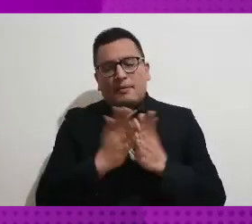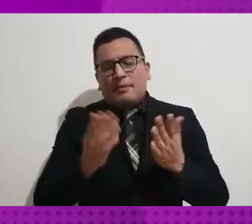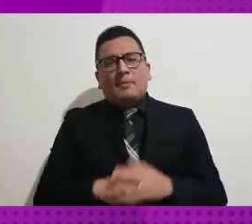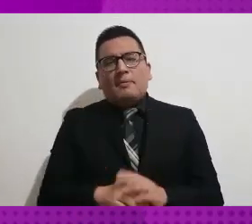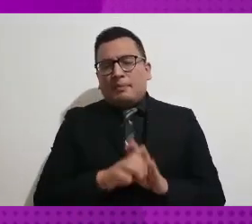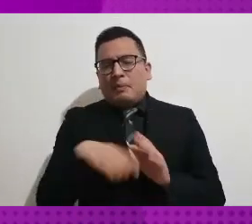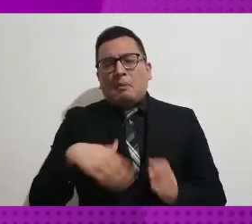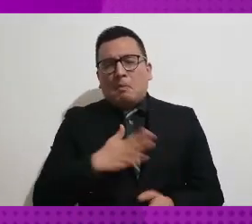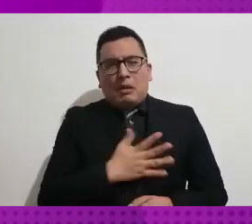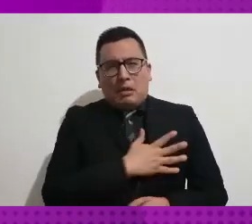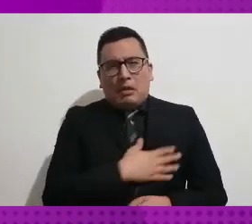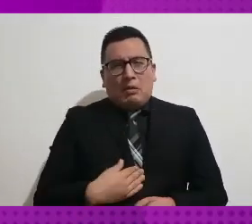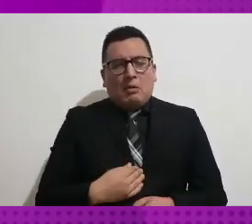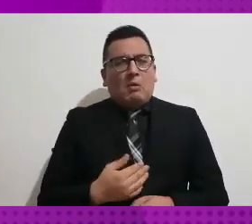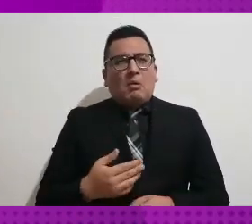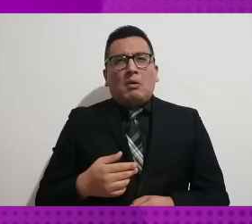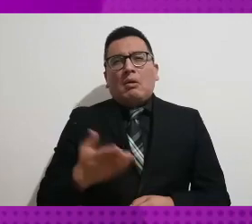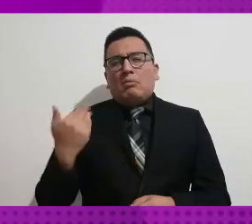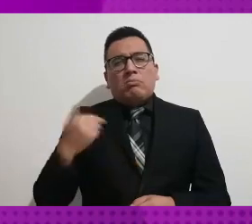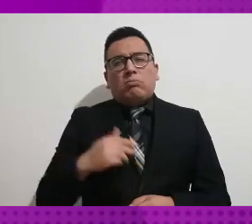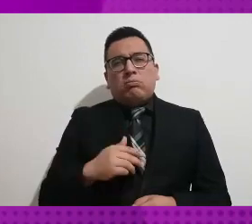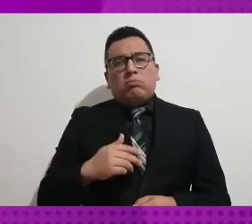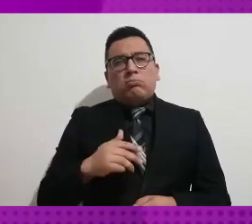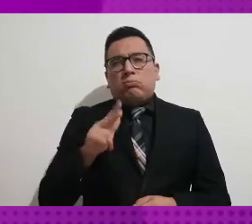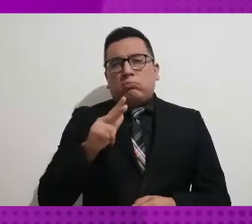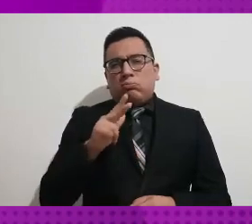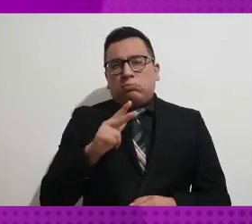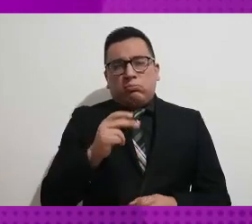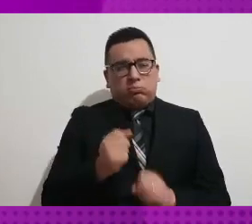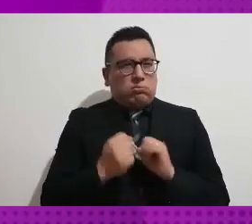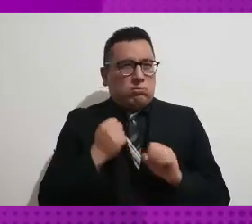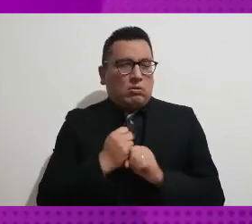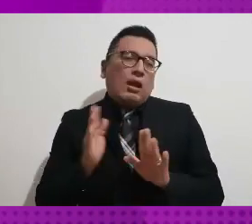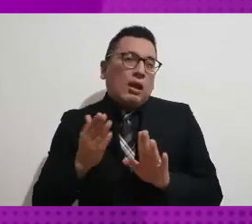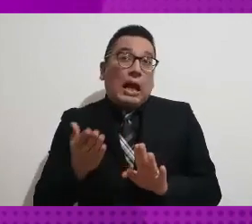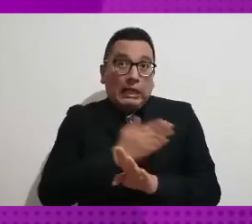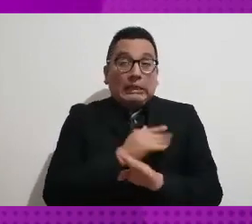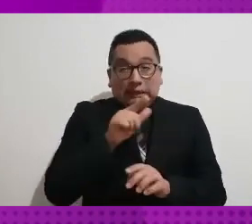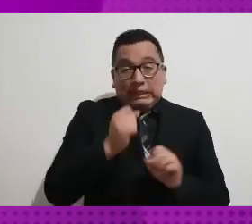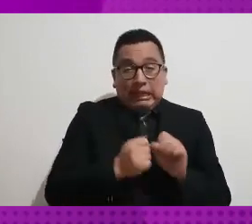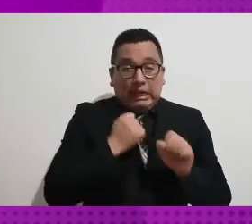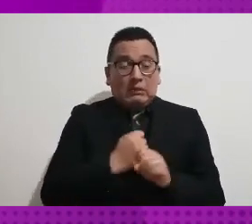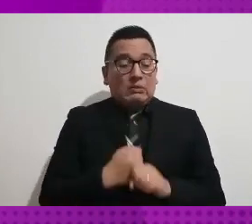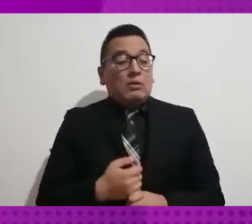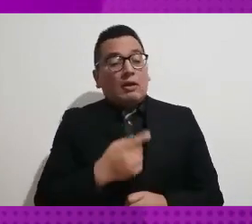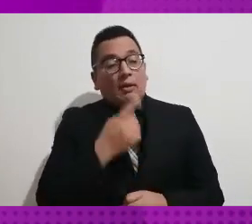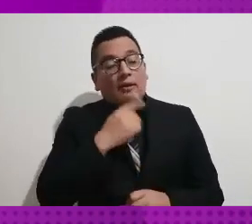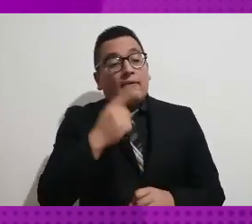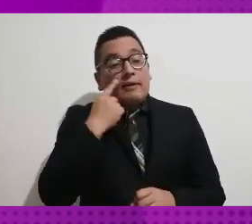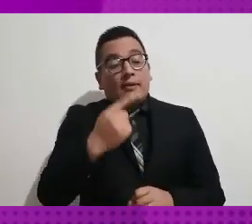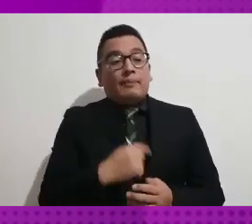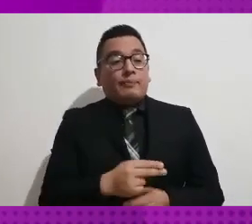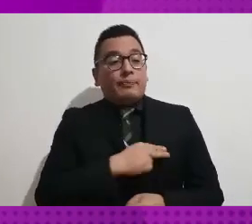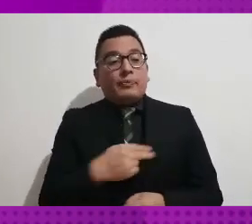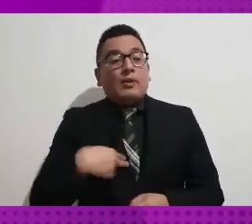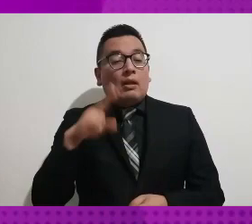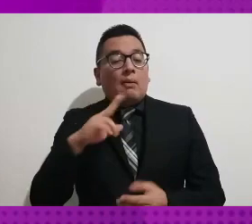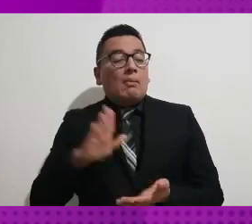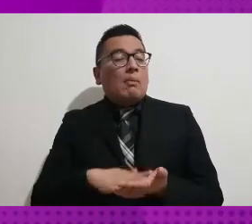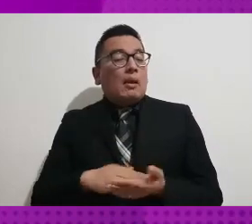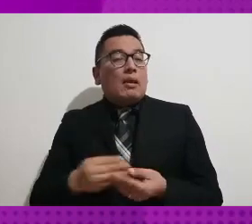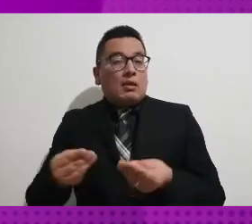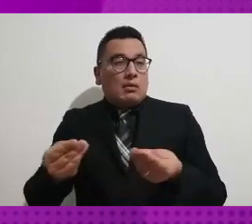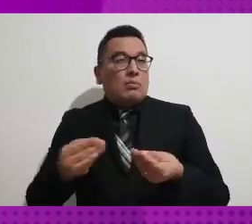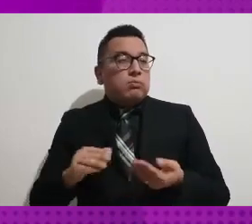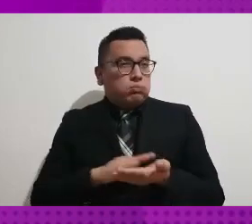18, incluso lo llevaba yo a los 17, a ver, Manuel, vamos a pedir una boleta en braille,